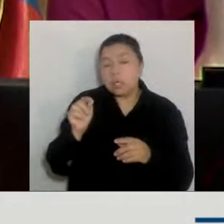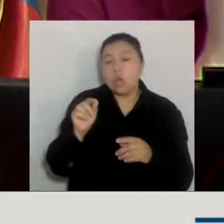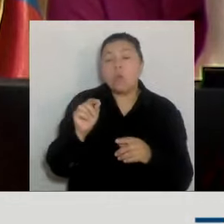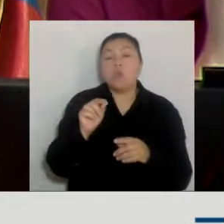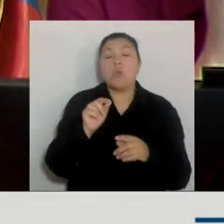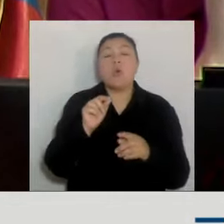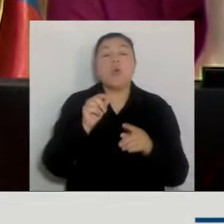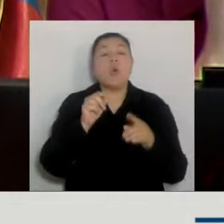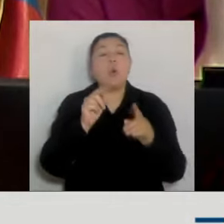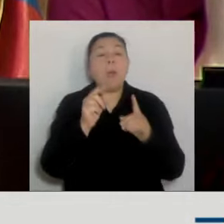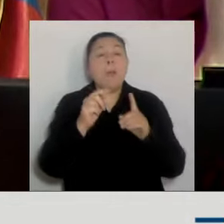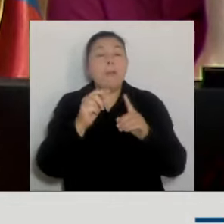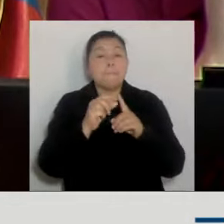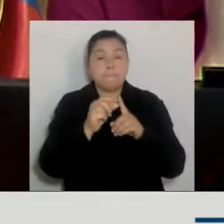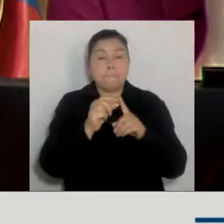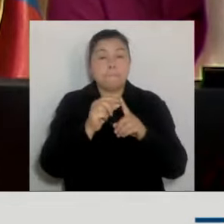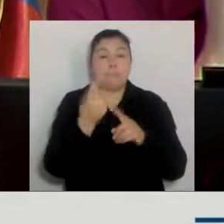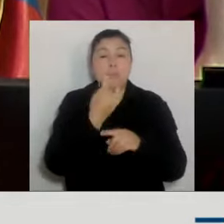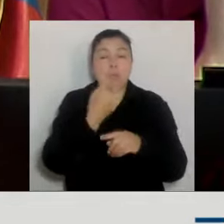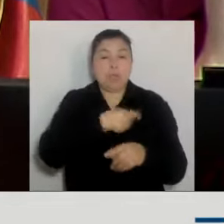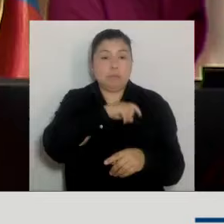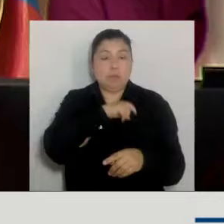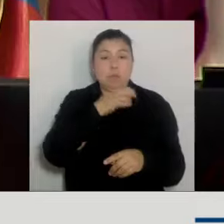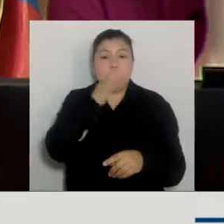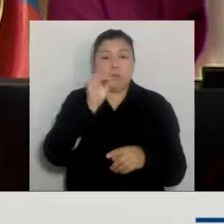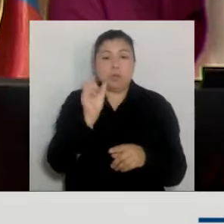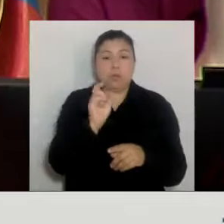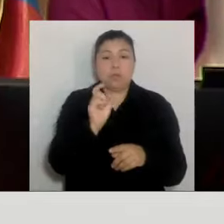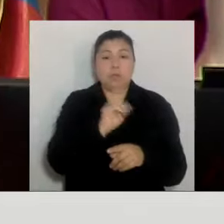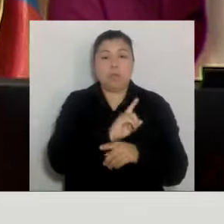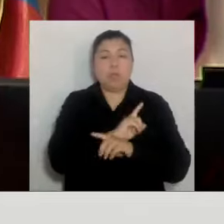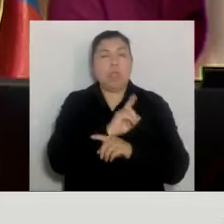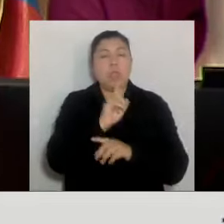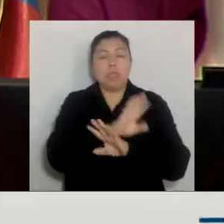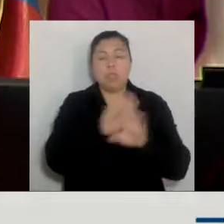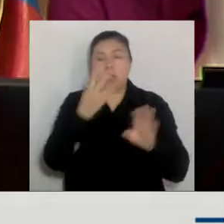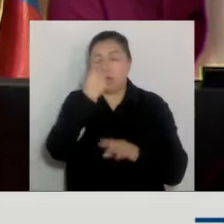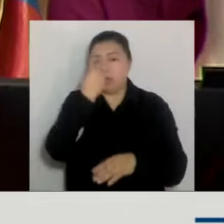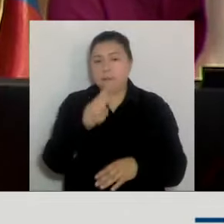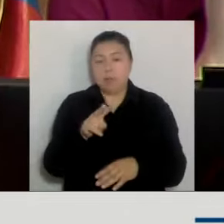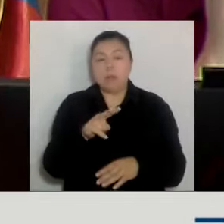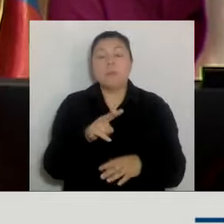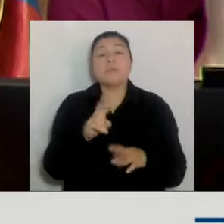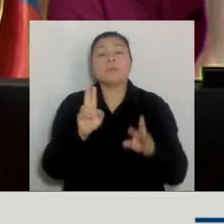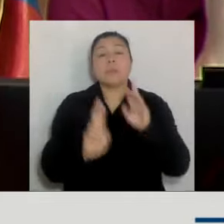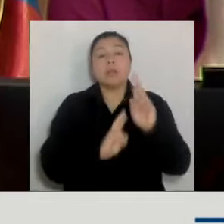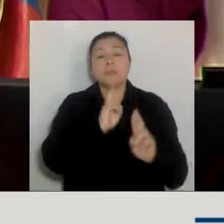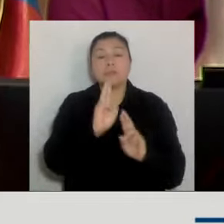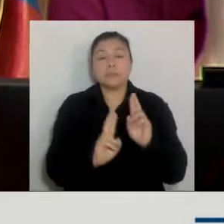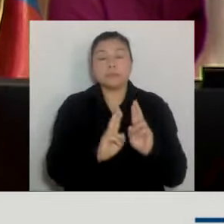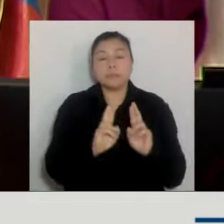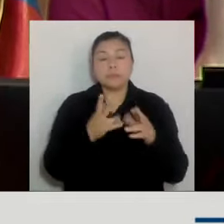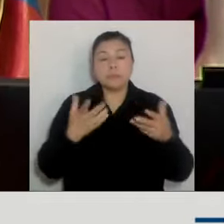embargo es un concepto que no tiene absolutamente nada que ver en relación a lo que es